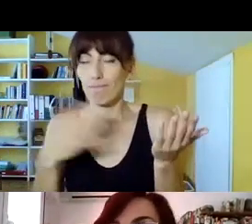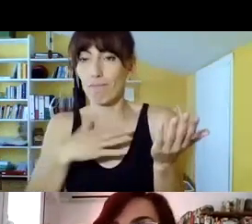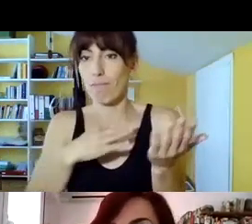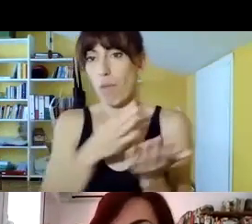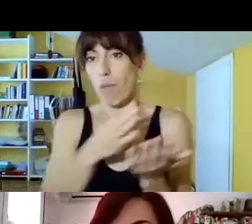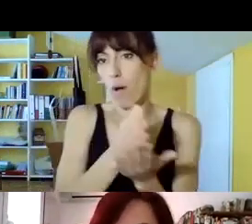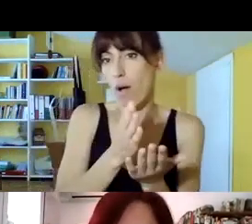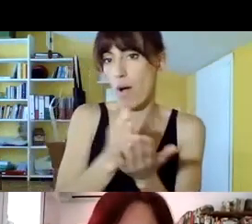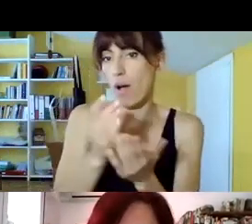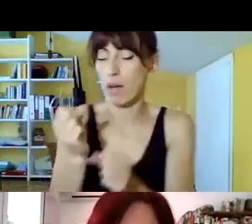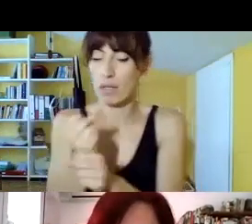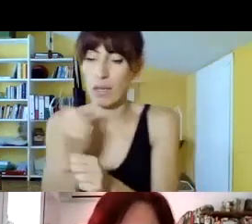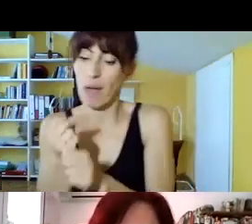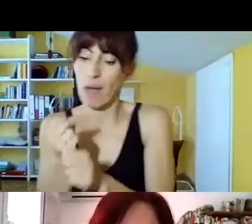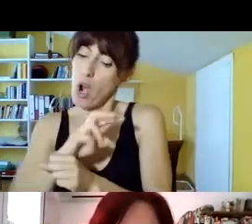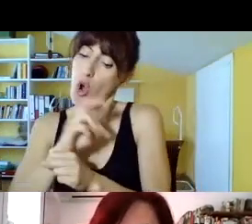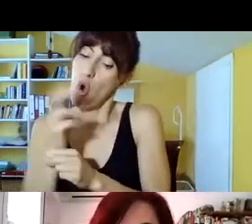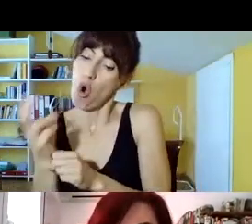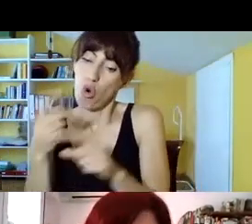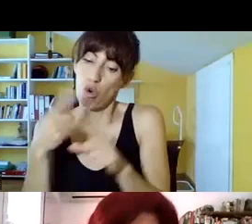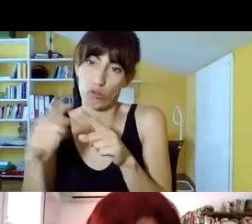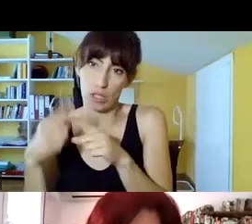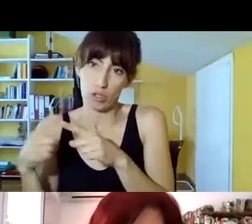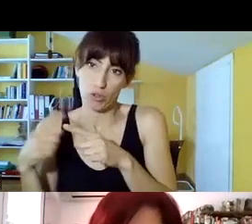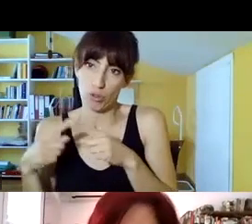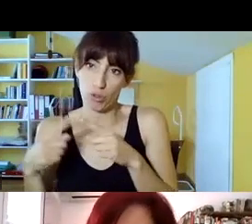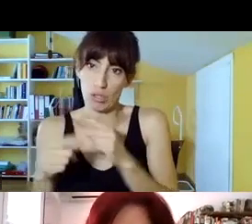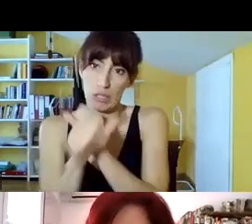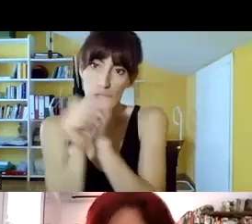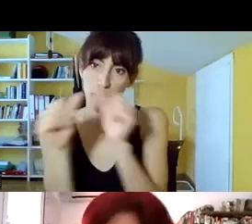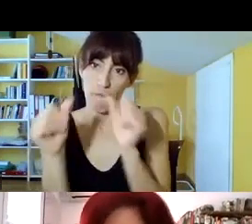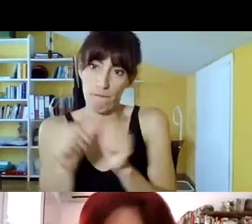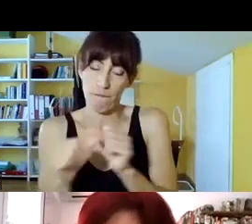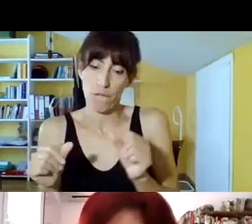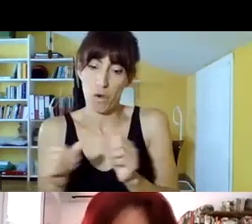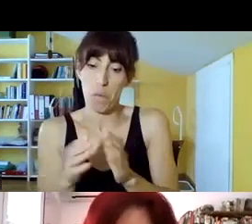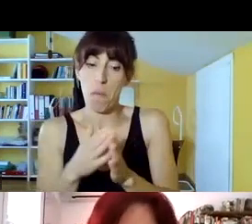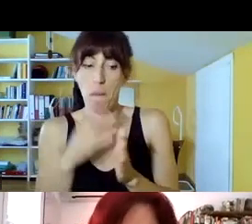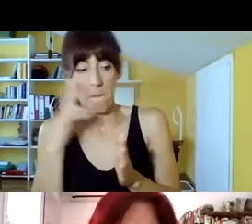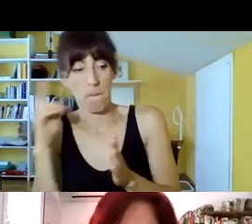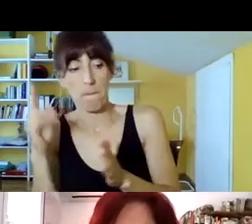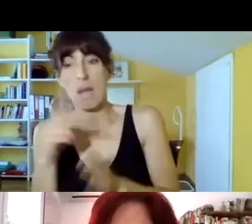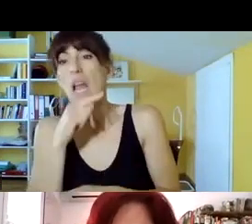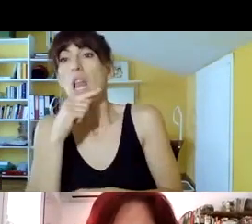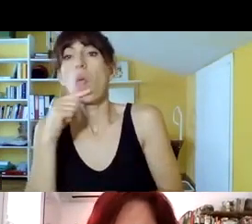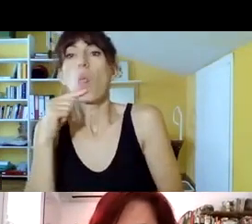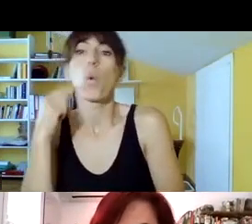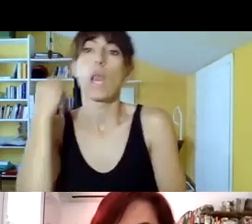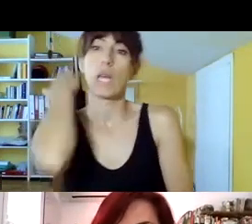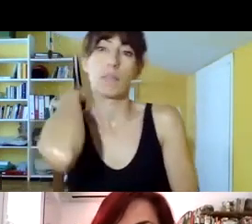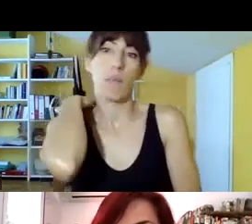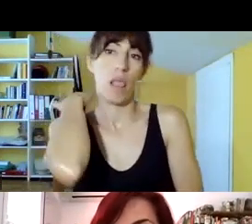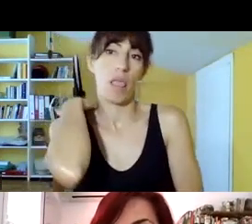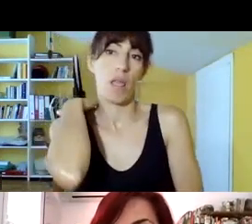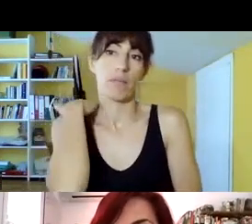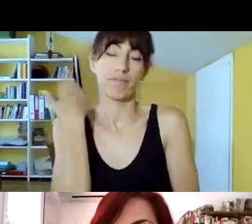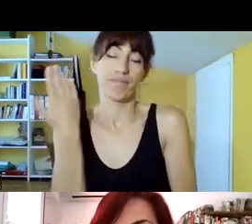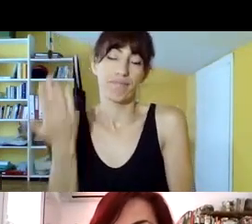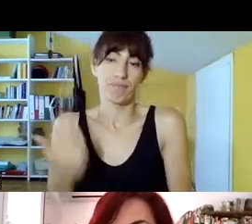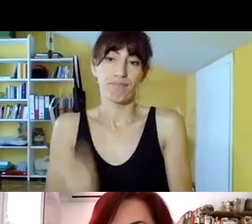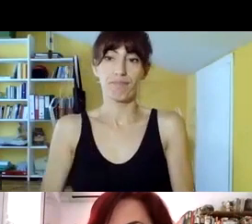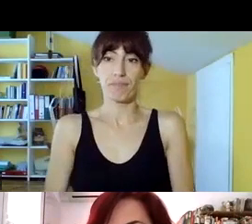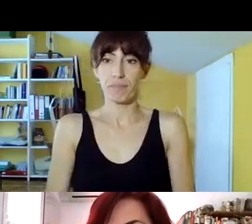poder trabajar otras cosas de forma lateral a lo que ella nos está pidiendo, que es que le duele la espalda, ¿no? Y